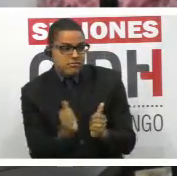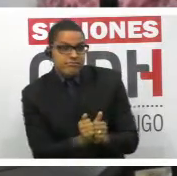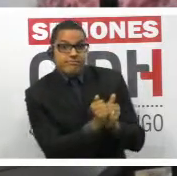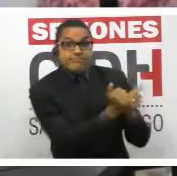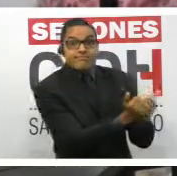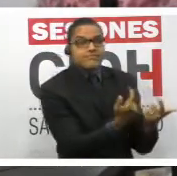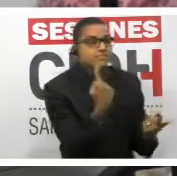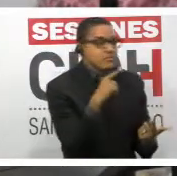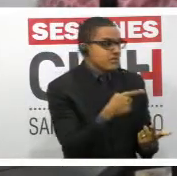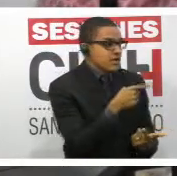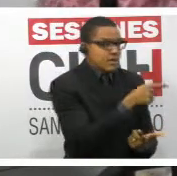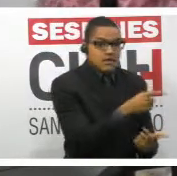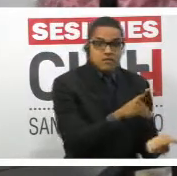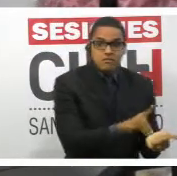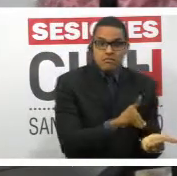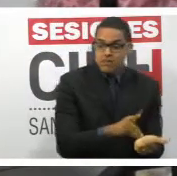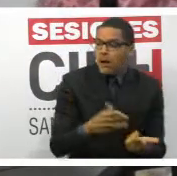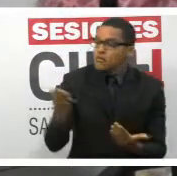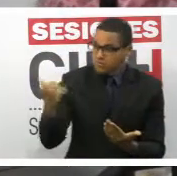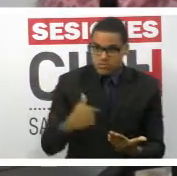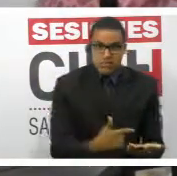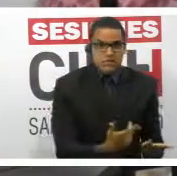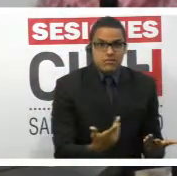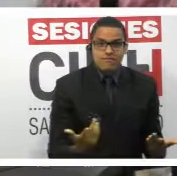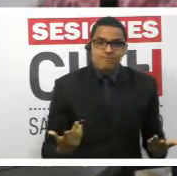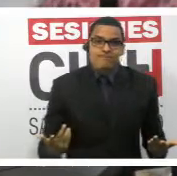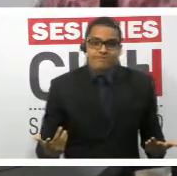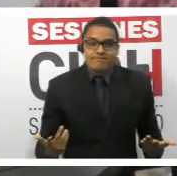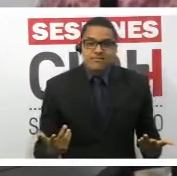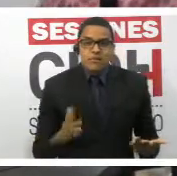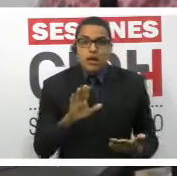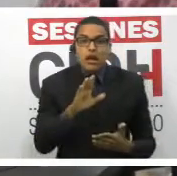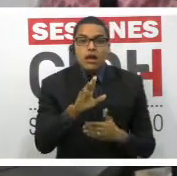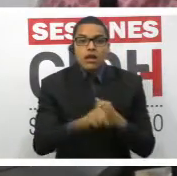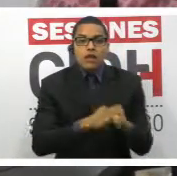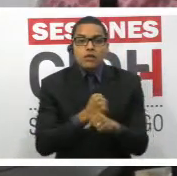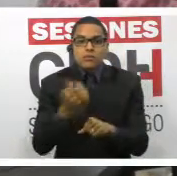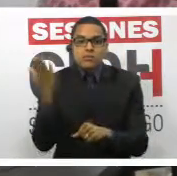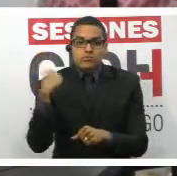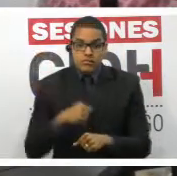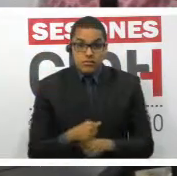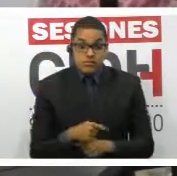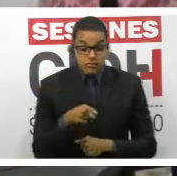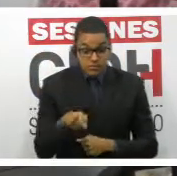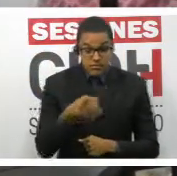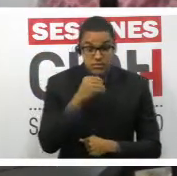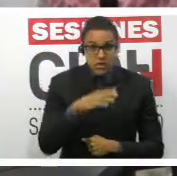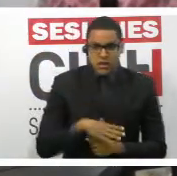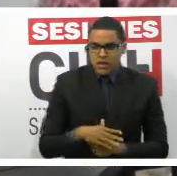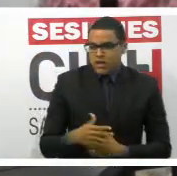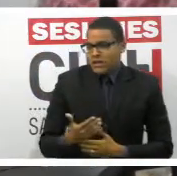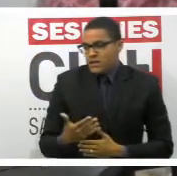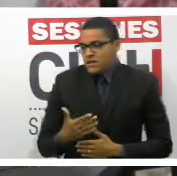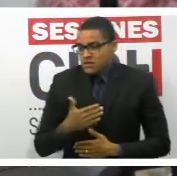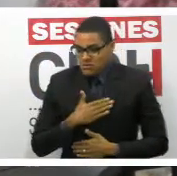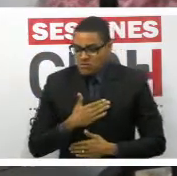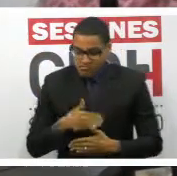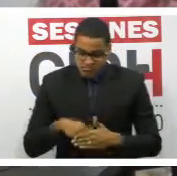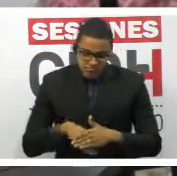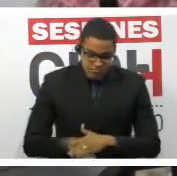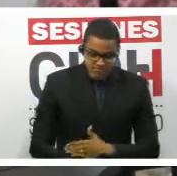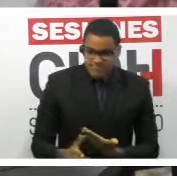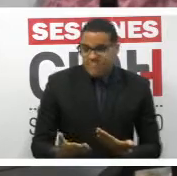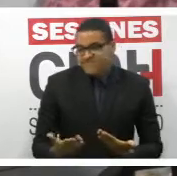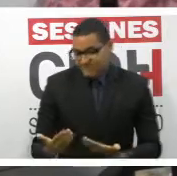dentro de nuestra institución de una compañera que el año pasado tuvo su bebé y con mucha pena nos dice sí es